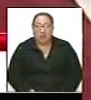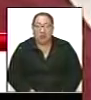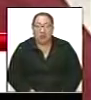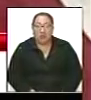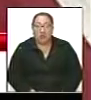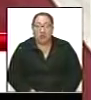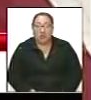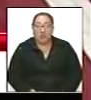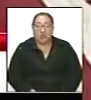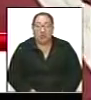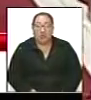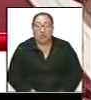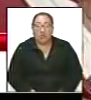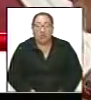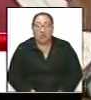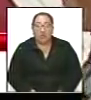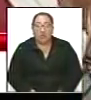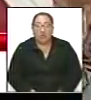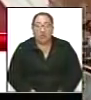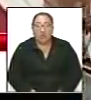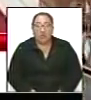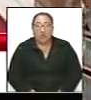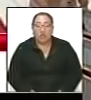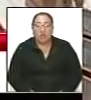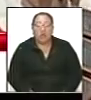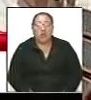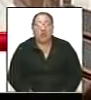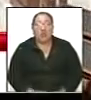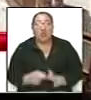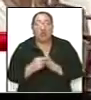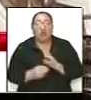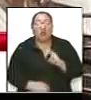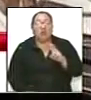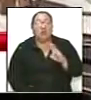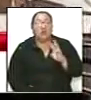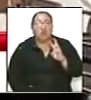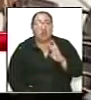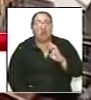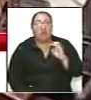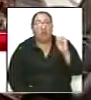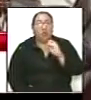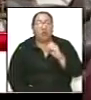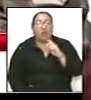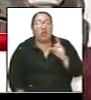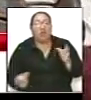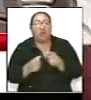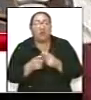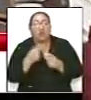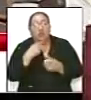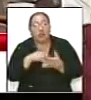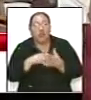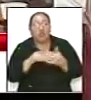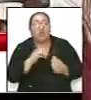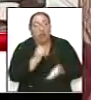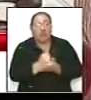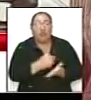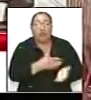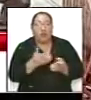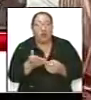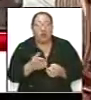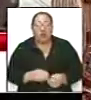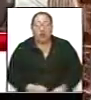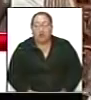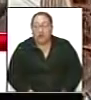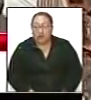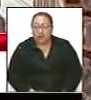la resolución de fecha 26 de octubre del 2018 emitida por la Comisión de Levantamiento de Inmunidad Parlamentaria del